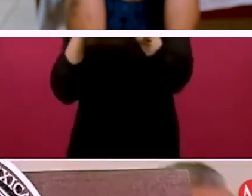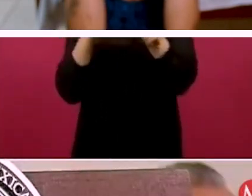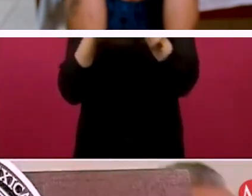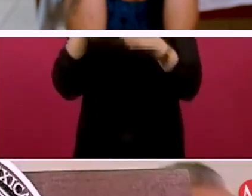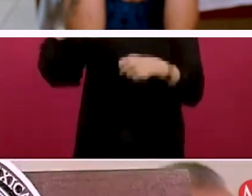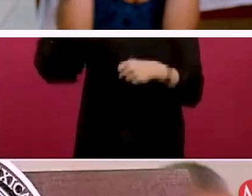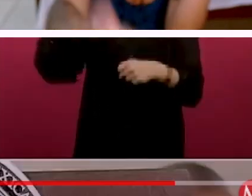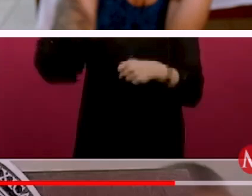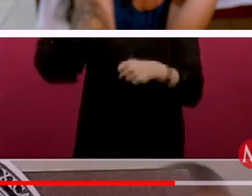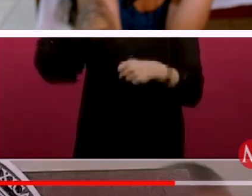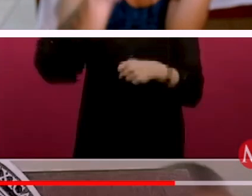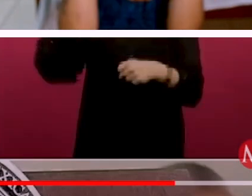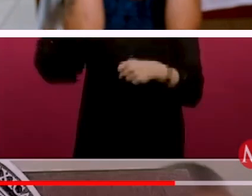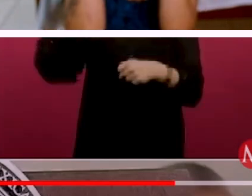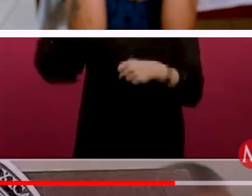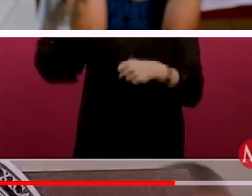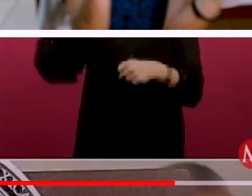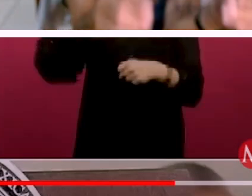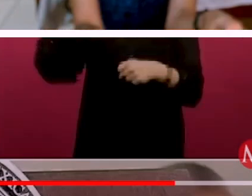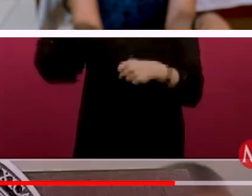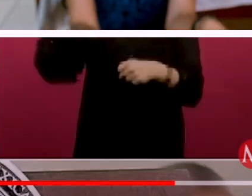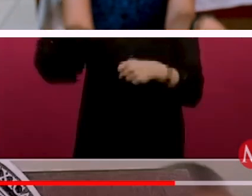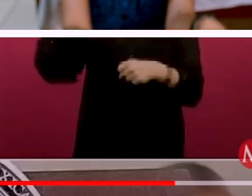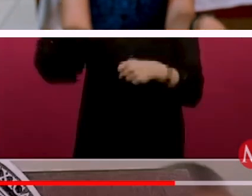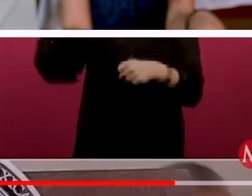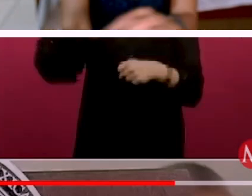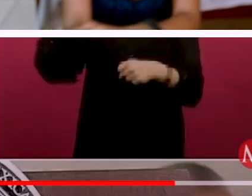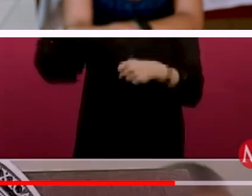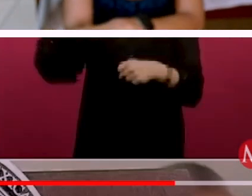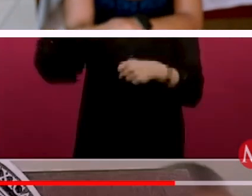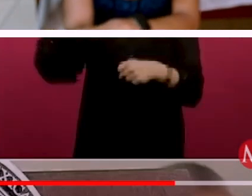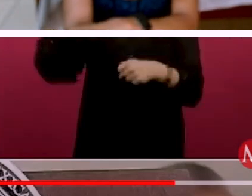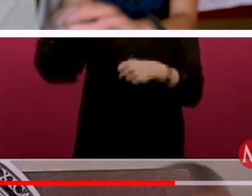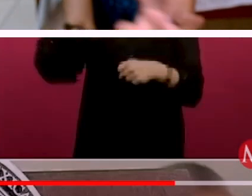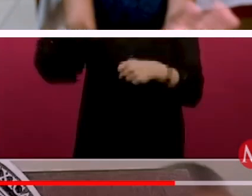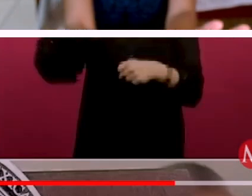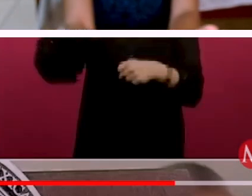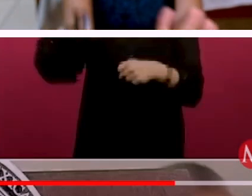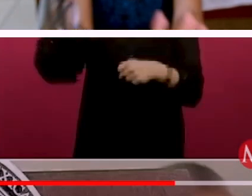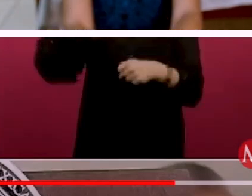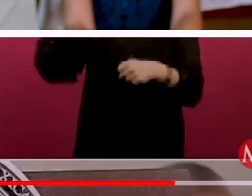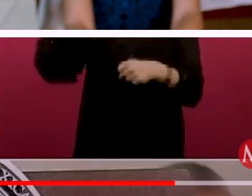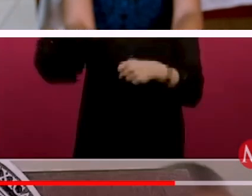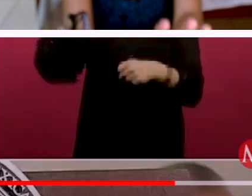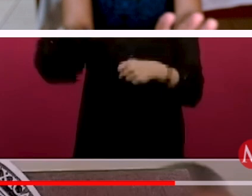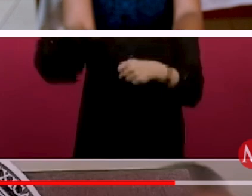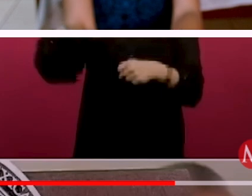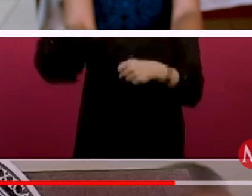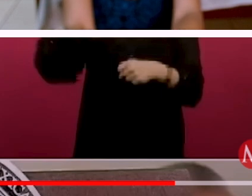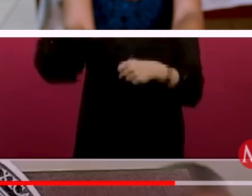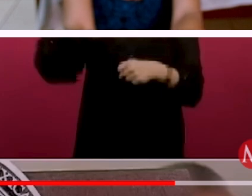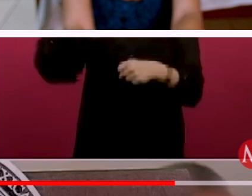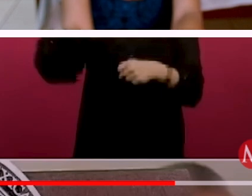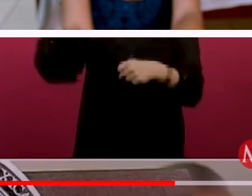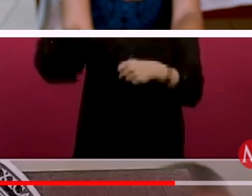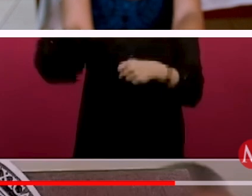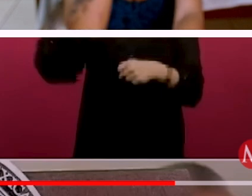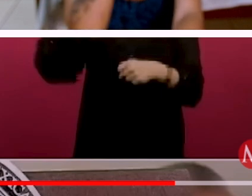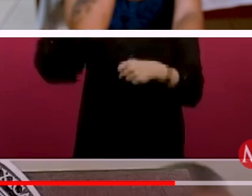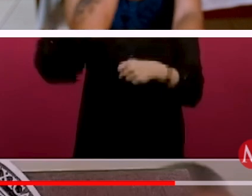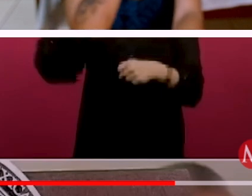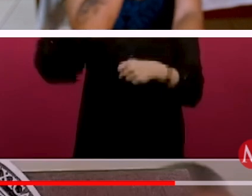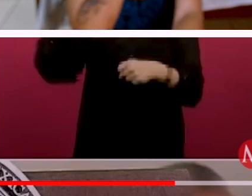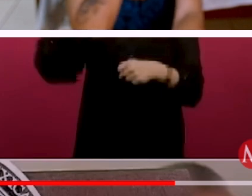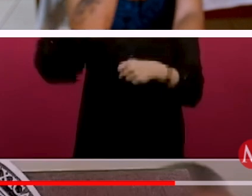Entonces no se lo admitimos Disculpa Está muy difícil terminar el vídeo lo voy a hacer porque falta poco pero